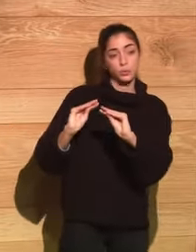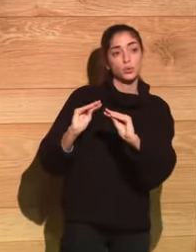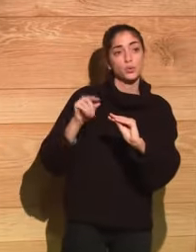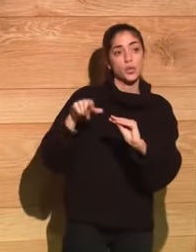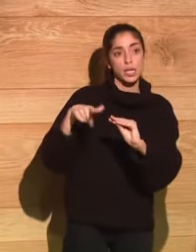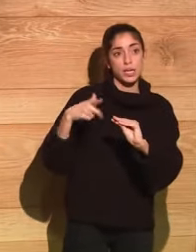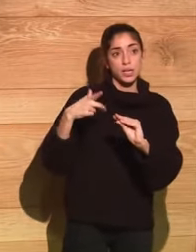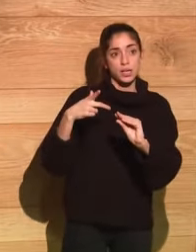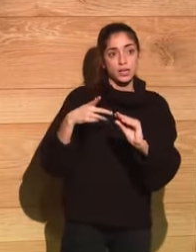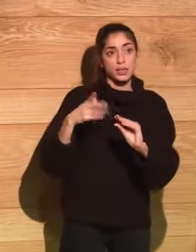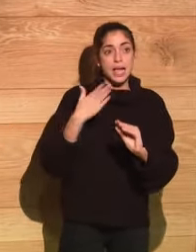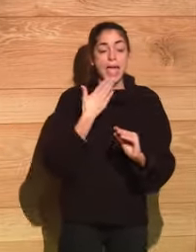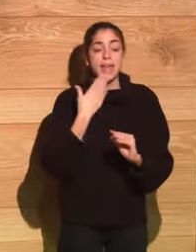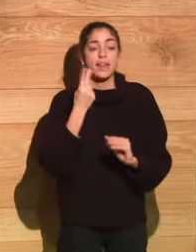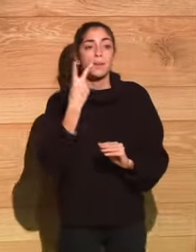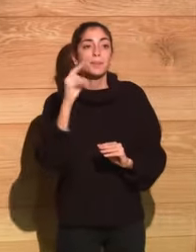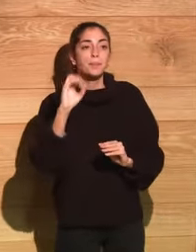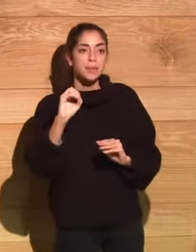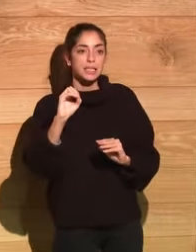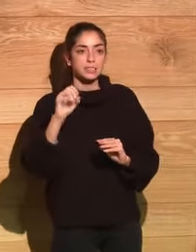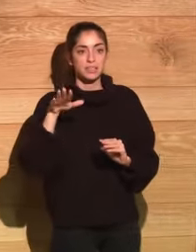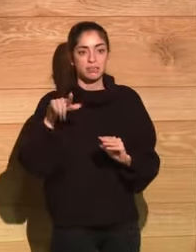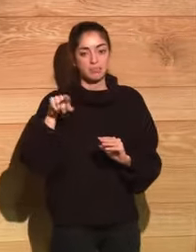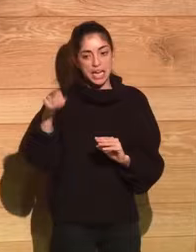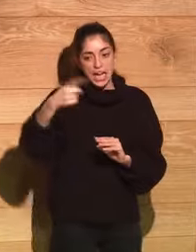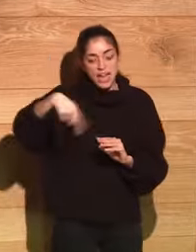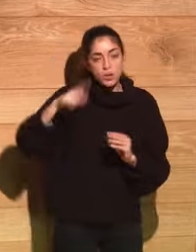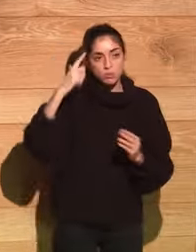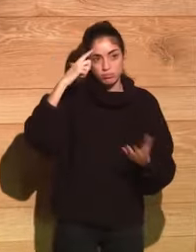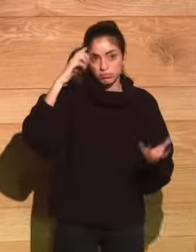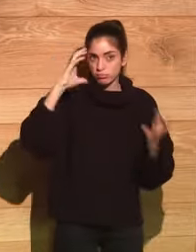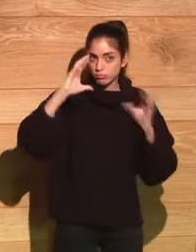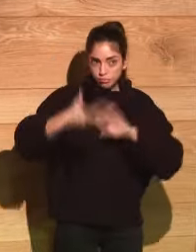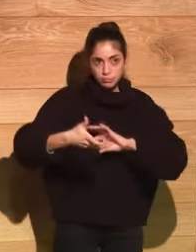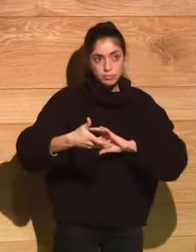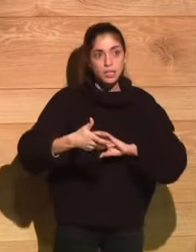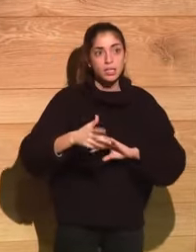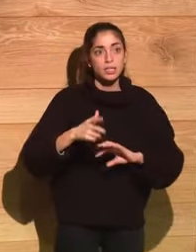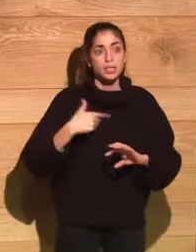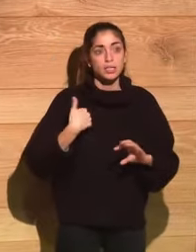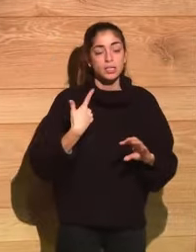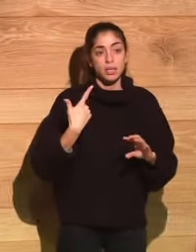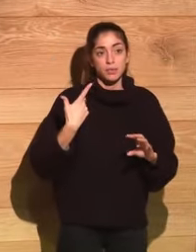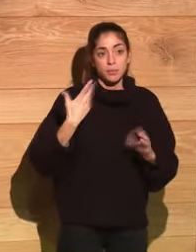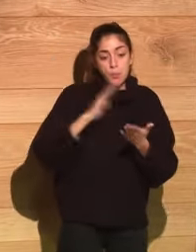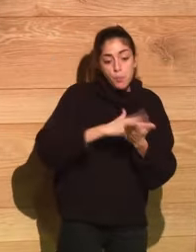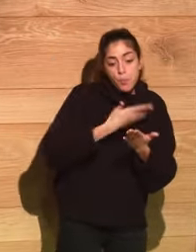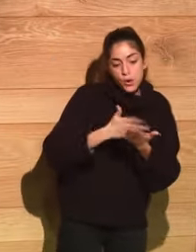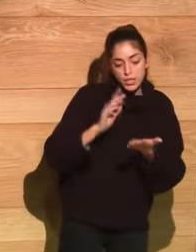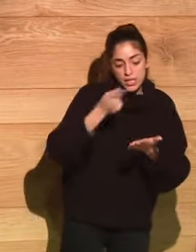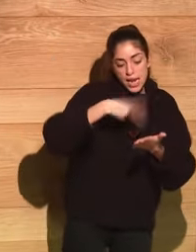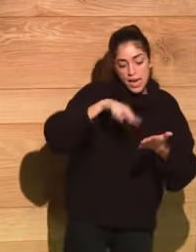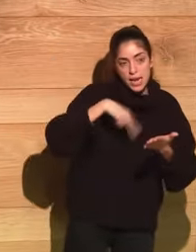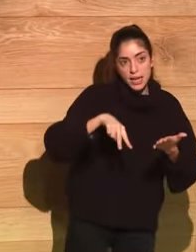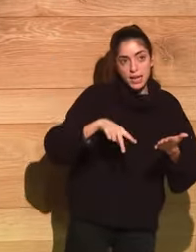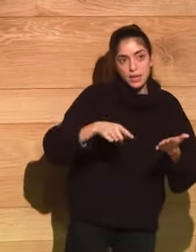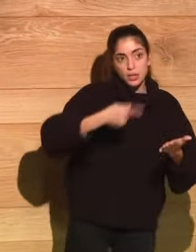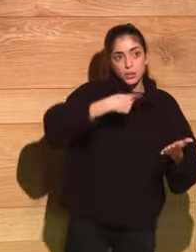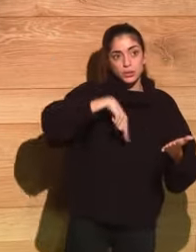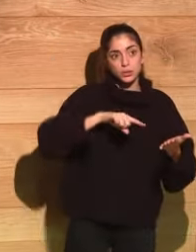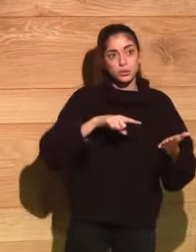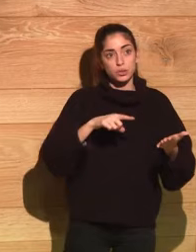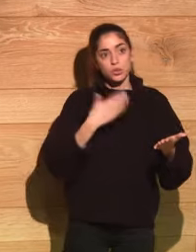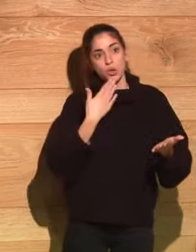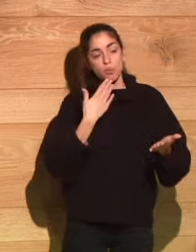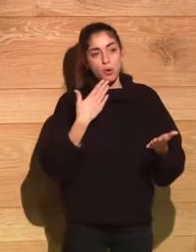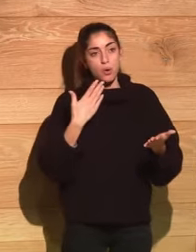y estaban locos, pues uno de los poemas que todos los que hemos escrito poesía más o menos de mi quinta nos sabemos casi de memoria, ¿no?, porque lo recito en pasapalabra,